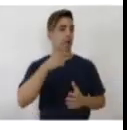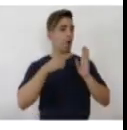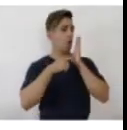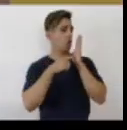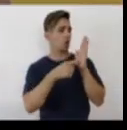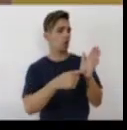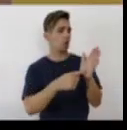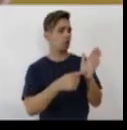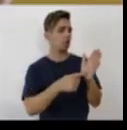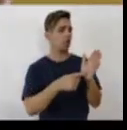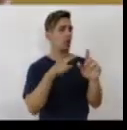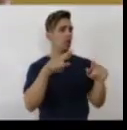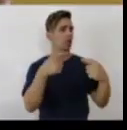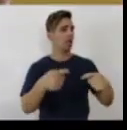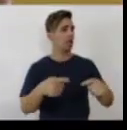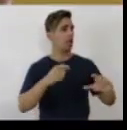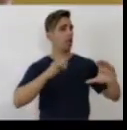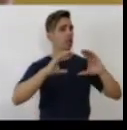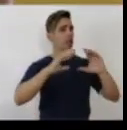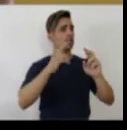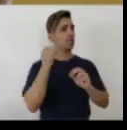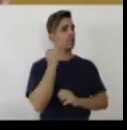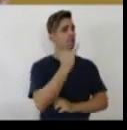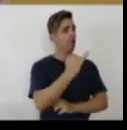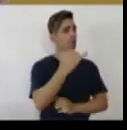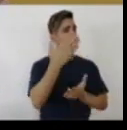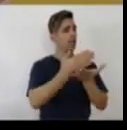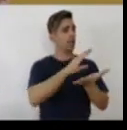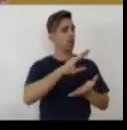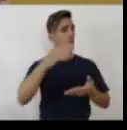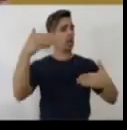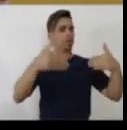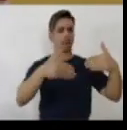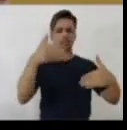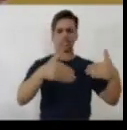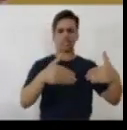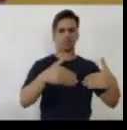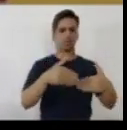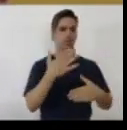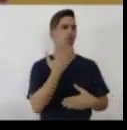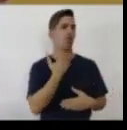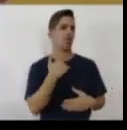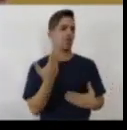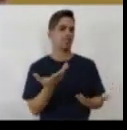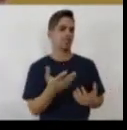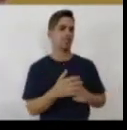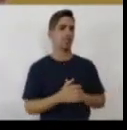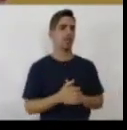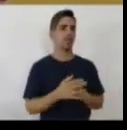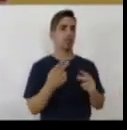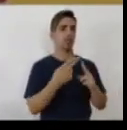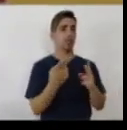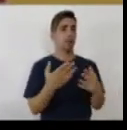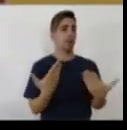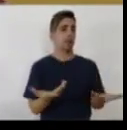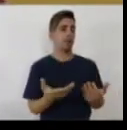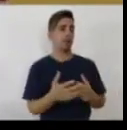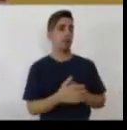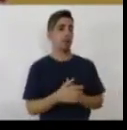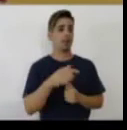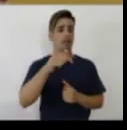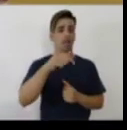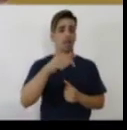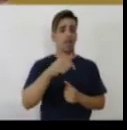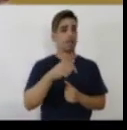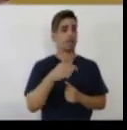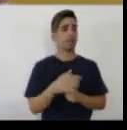Les sugerimos, que comuniquen a su escuela la participación, de manera que desde la Dirección de Formación Pedagógica